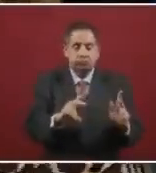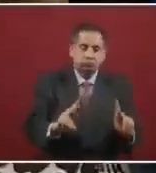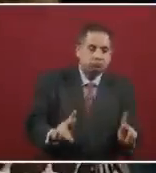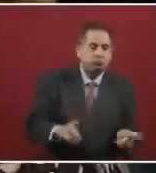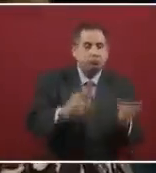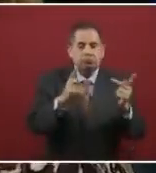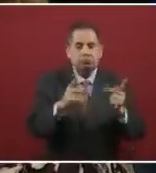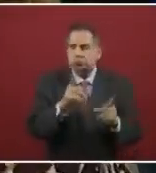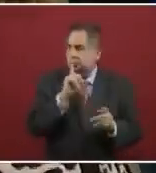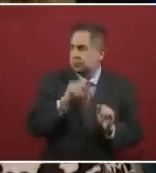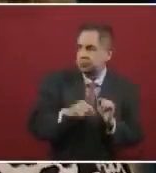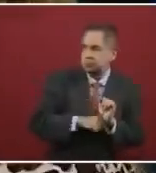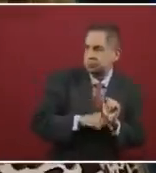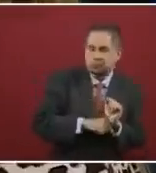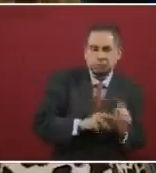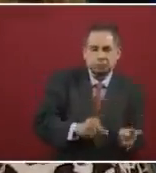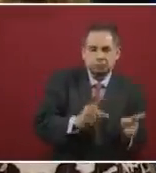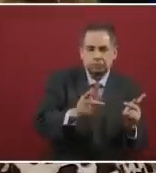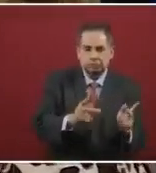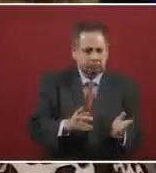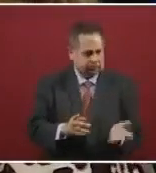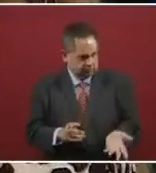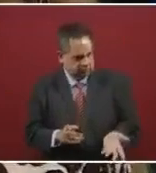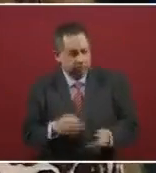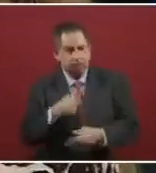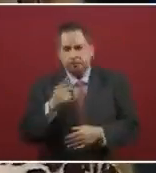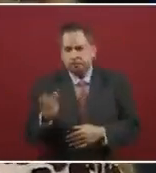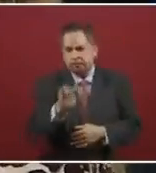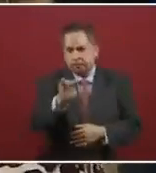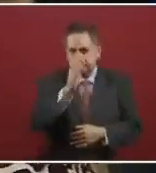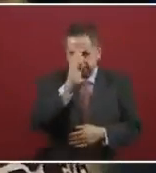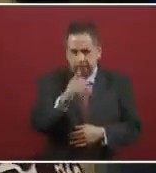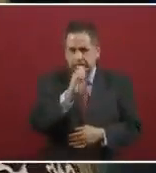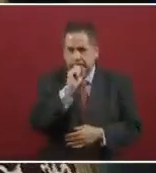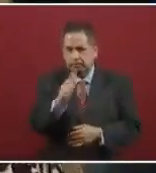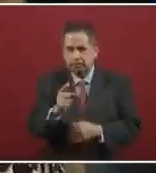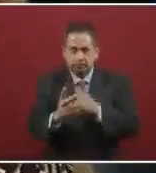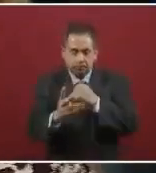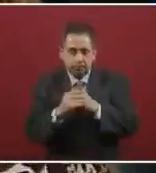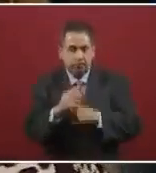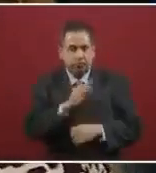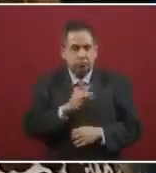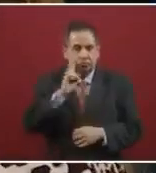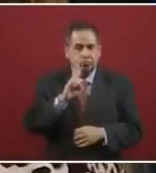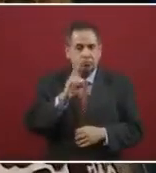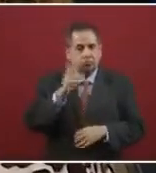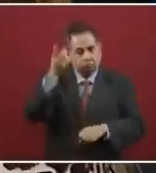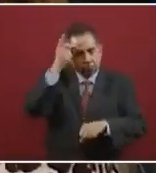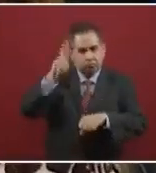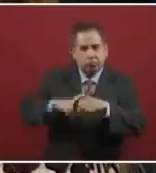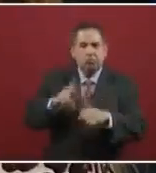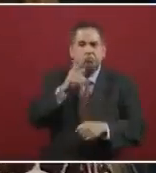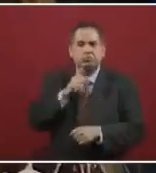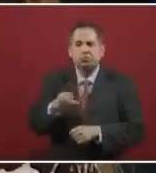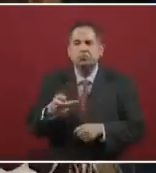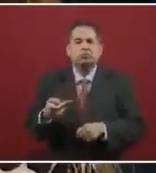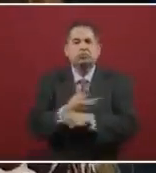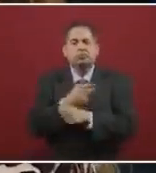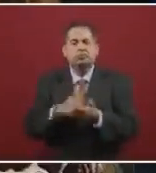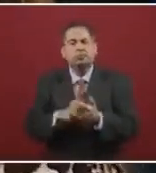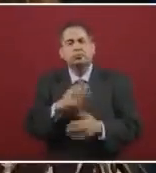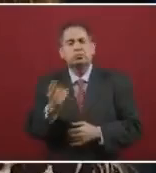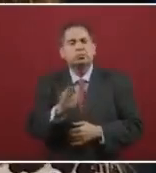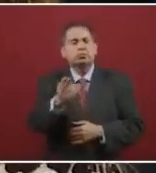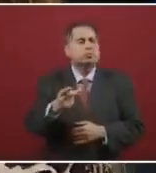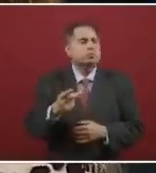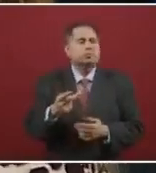forma clandestina. La pregunta es, y también si me puede responder el director de Pemex, es en este caso ustedes